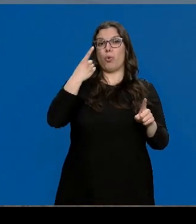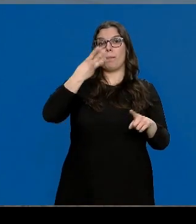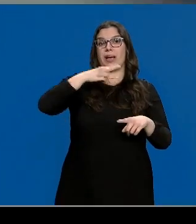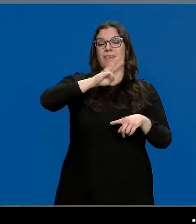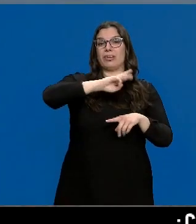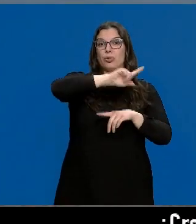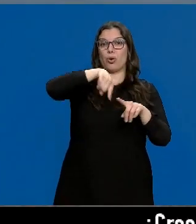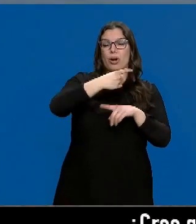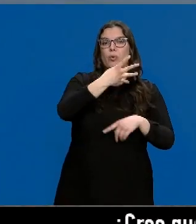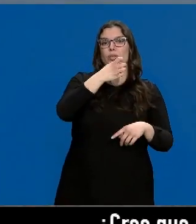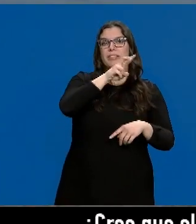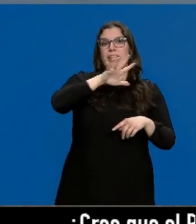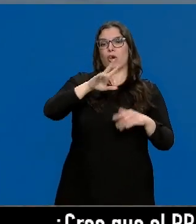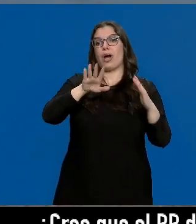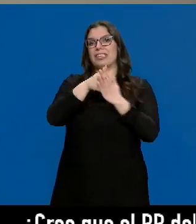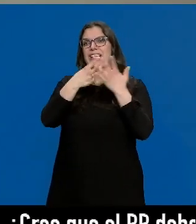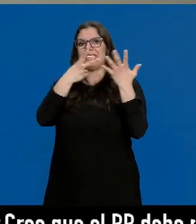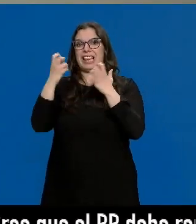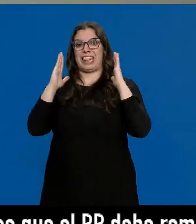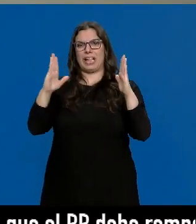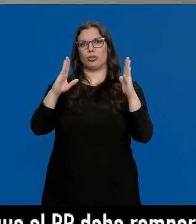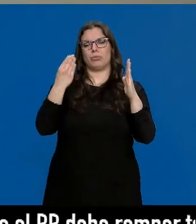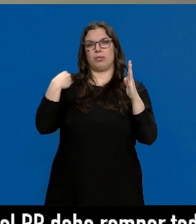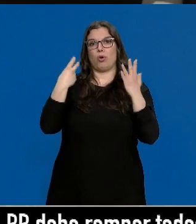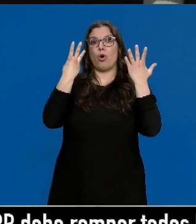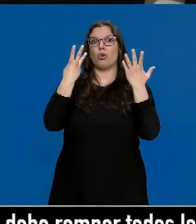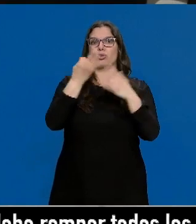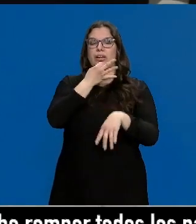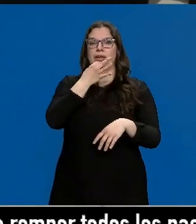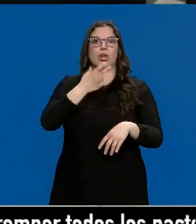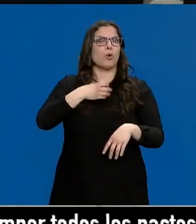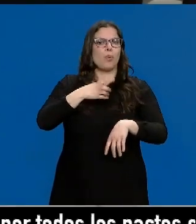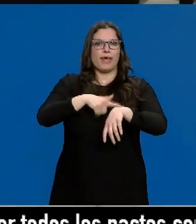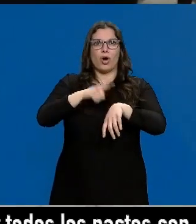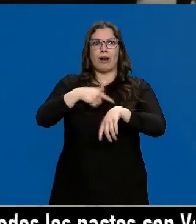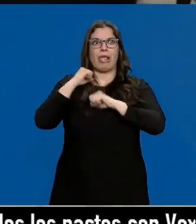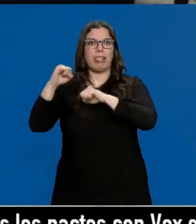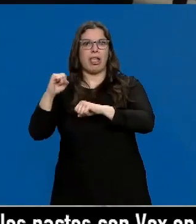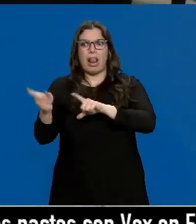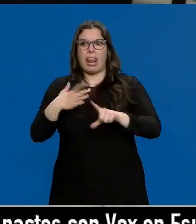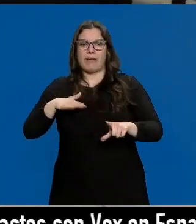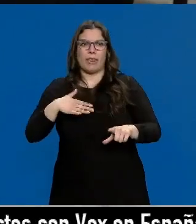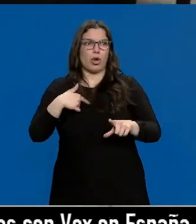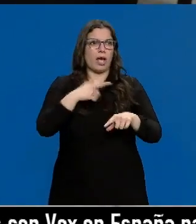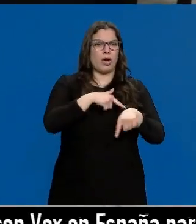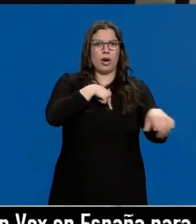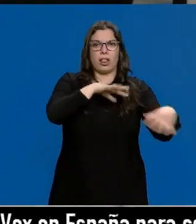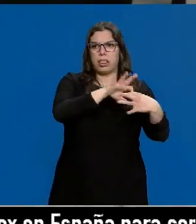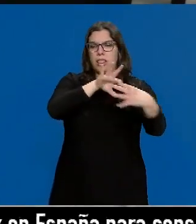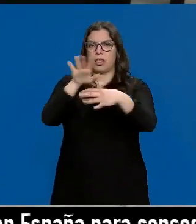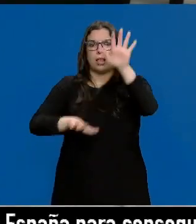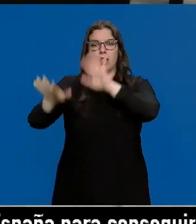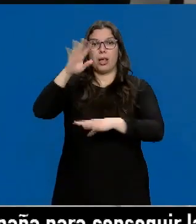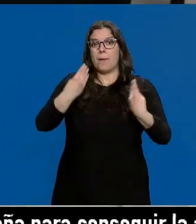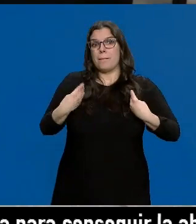euros y los 700 que se pagarán a las 8 de la tarde. Que no puedes estar pendiente, que si la lavadora una hora, que si estás haciendo